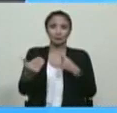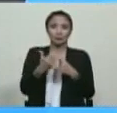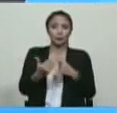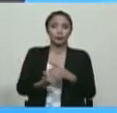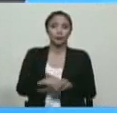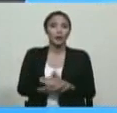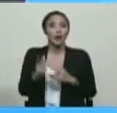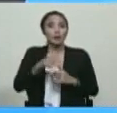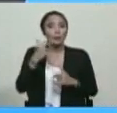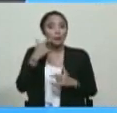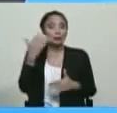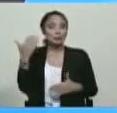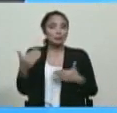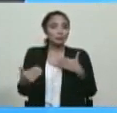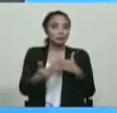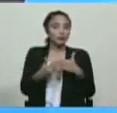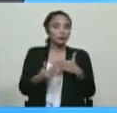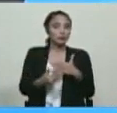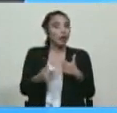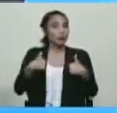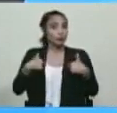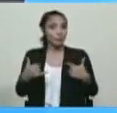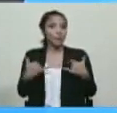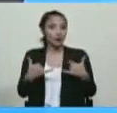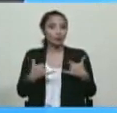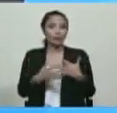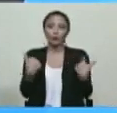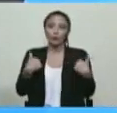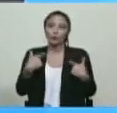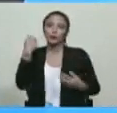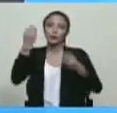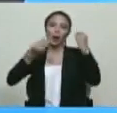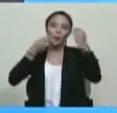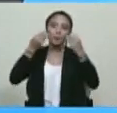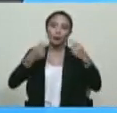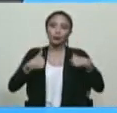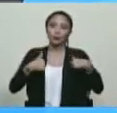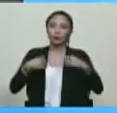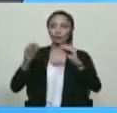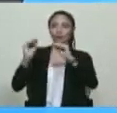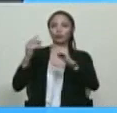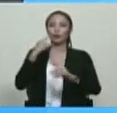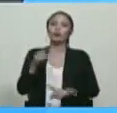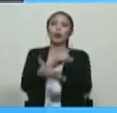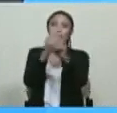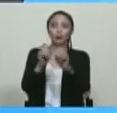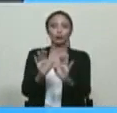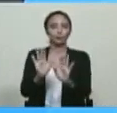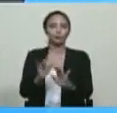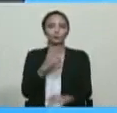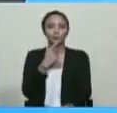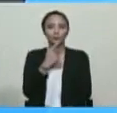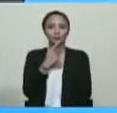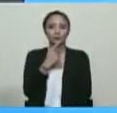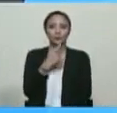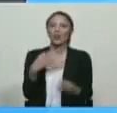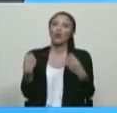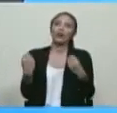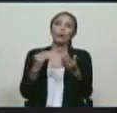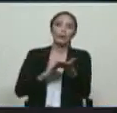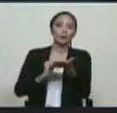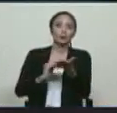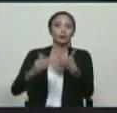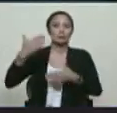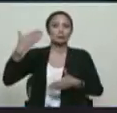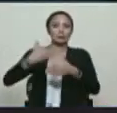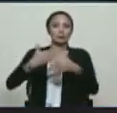bloqueos comerciales, yo desde acá, desde el corazón de la patria, les hago la siguiente pregunta. ¿Cómo van a hacer para